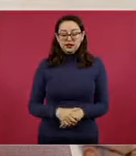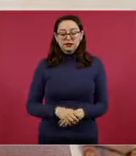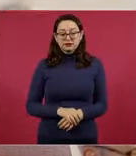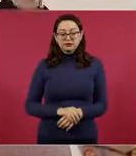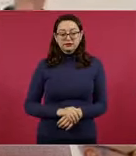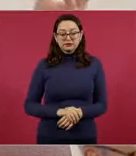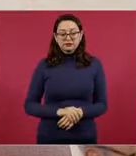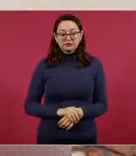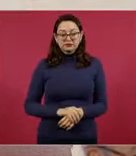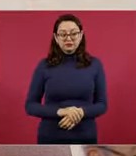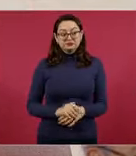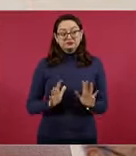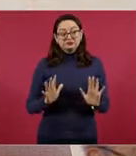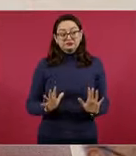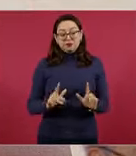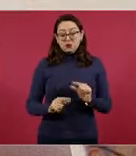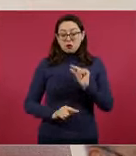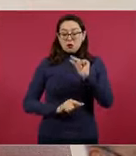Además, se celebraba.